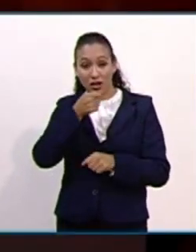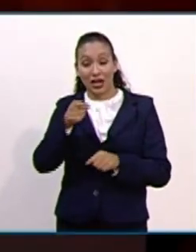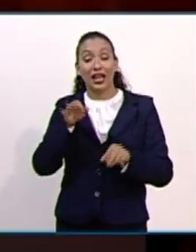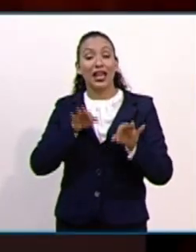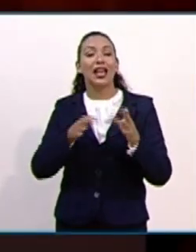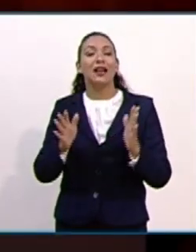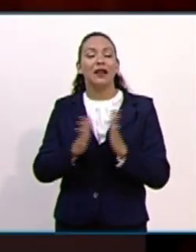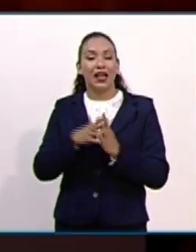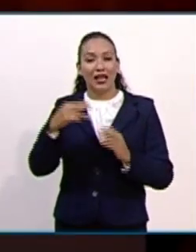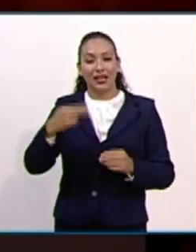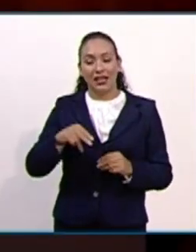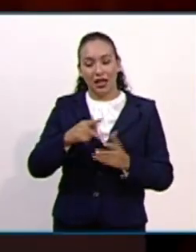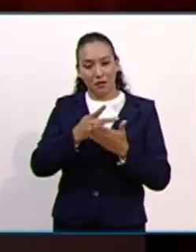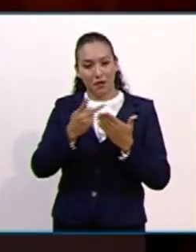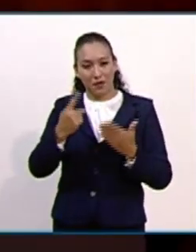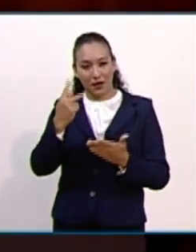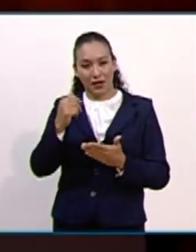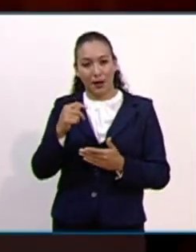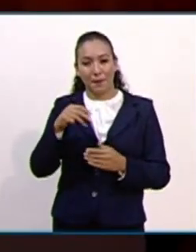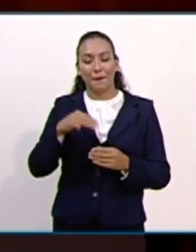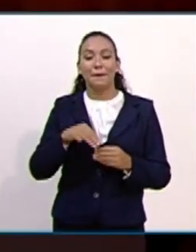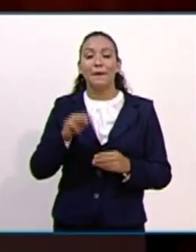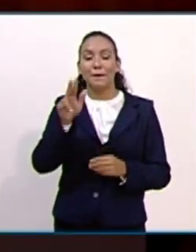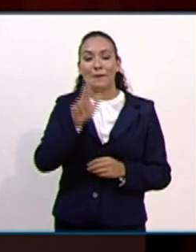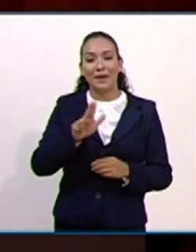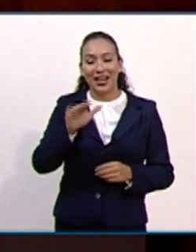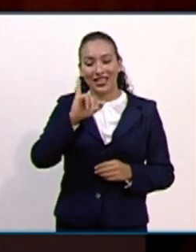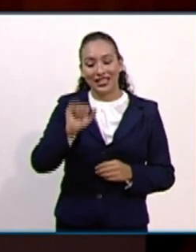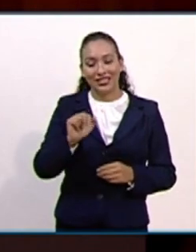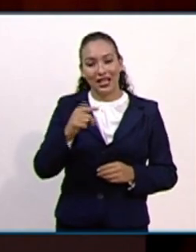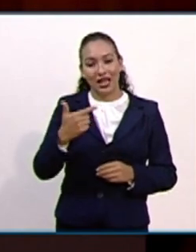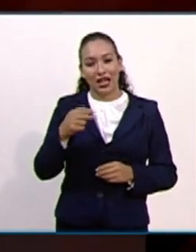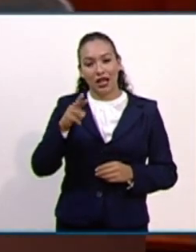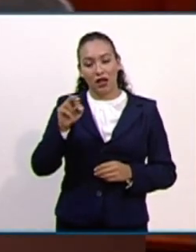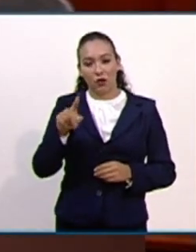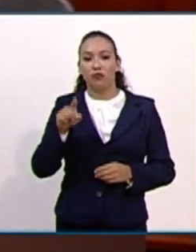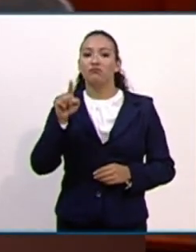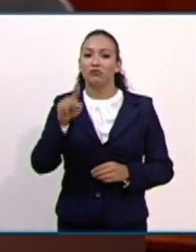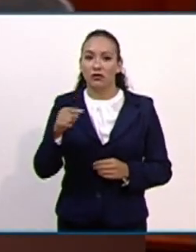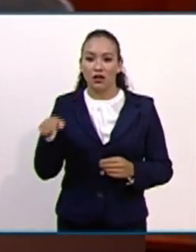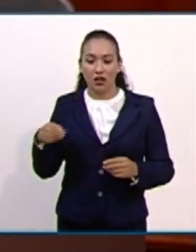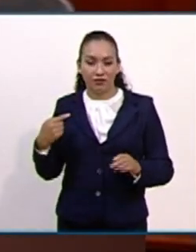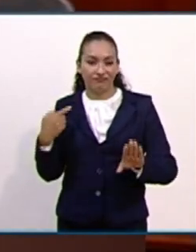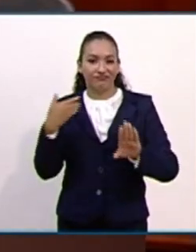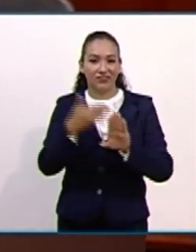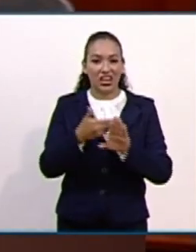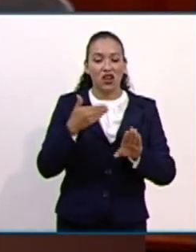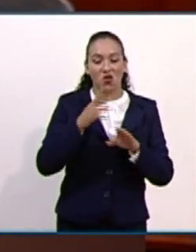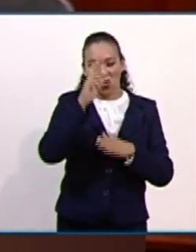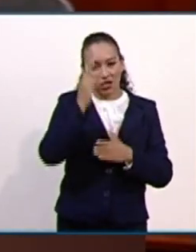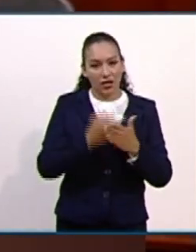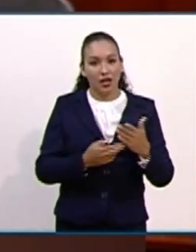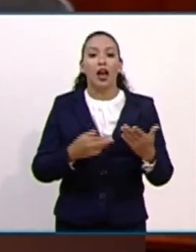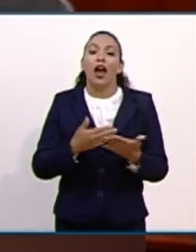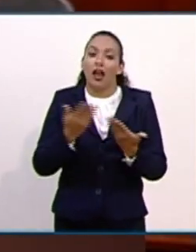Martes del Jaguar también incurrieron en violencia política de género, por lo que se les impusieron multas y quedaron